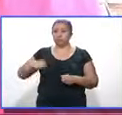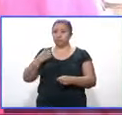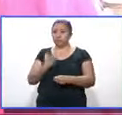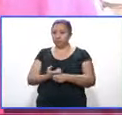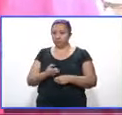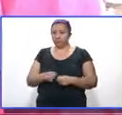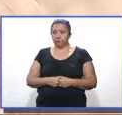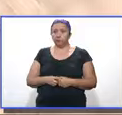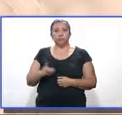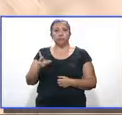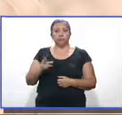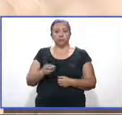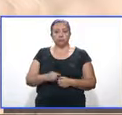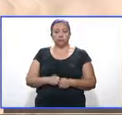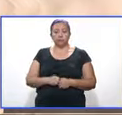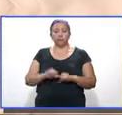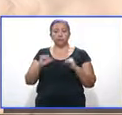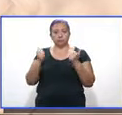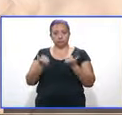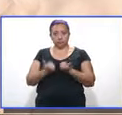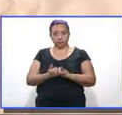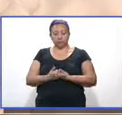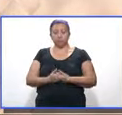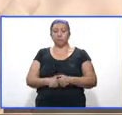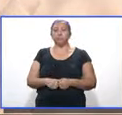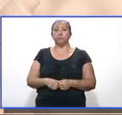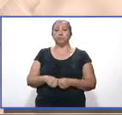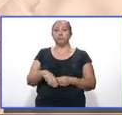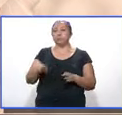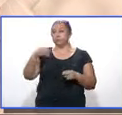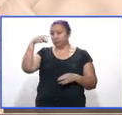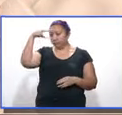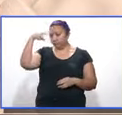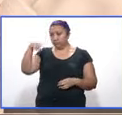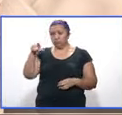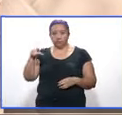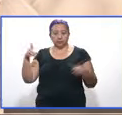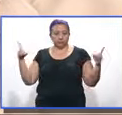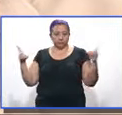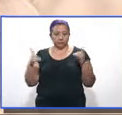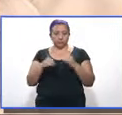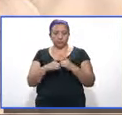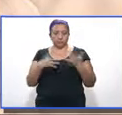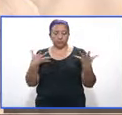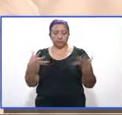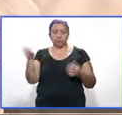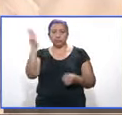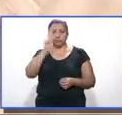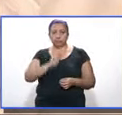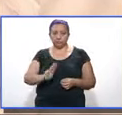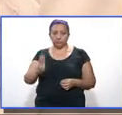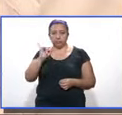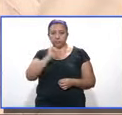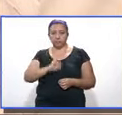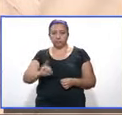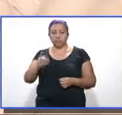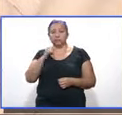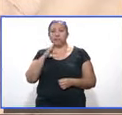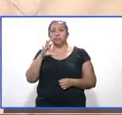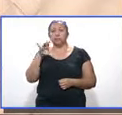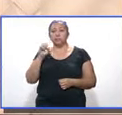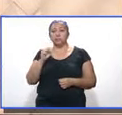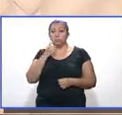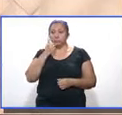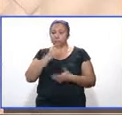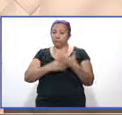Estado y también la Asociación de Bancos de México. El encuentro se realizará este miércoles y jueves en la Cámara de Comercio